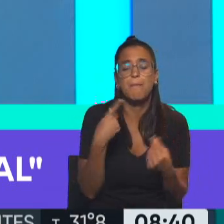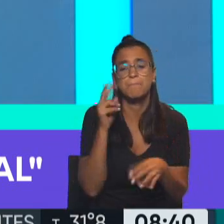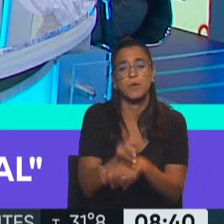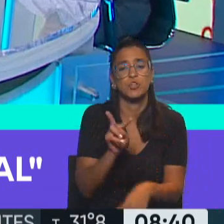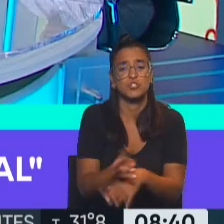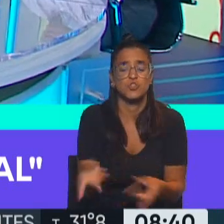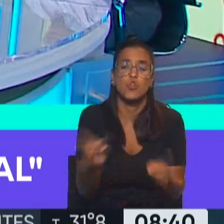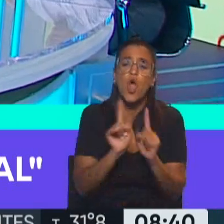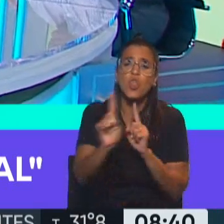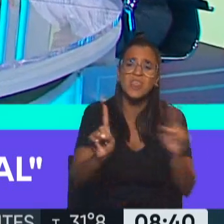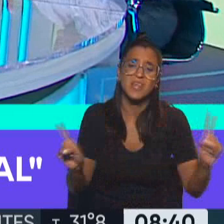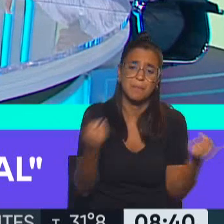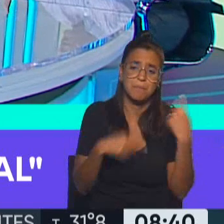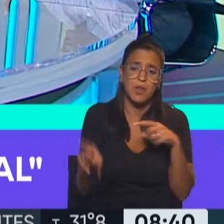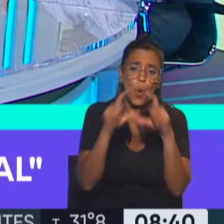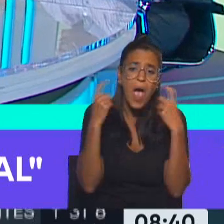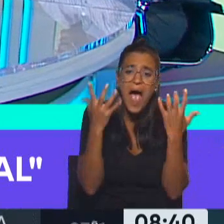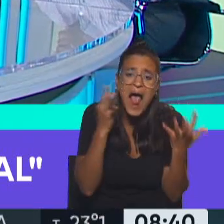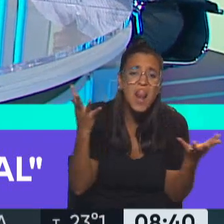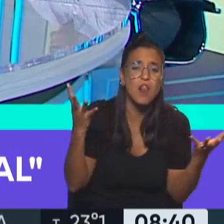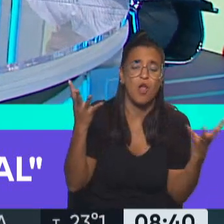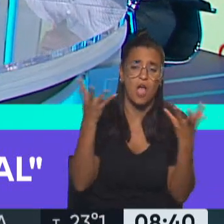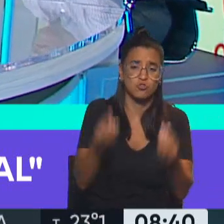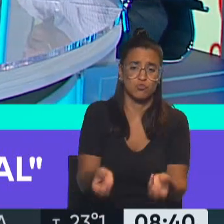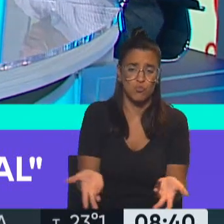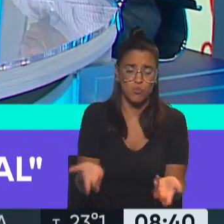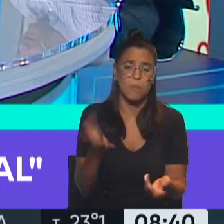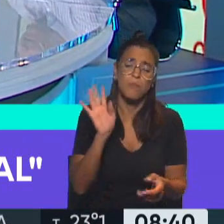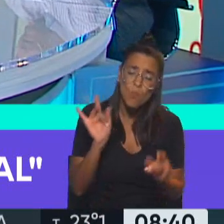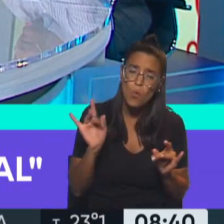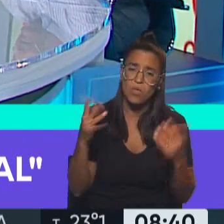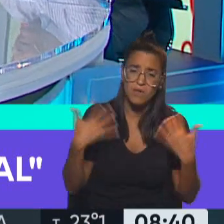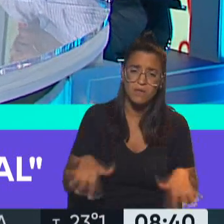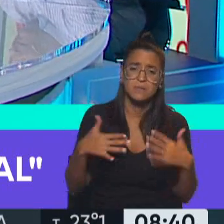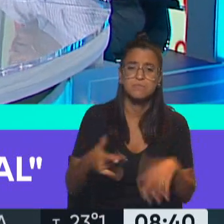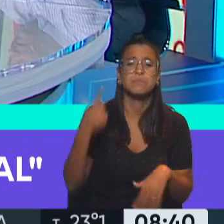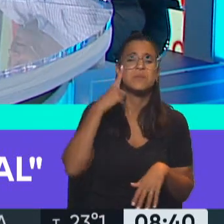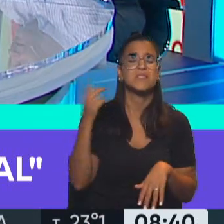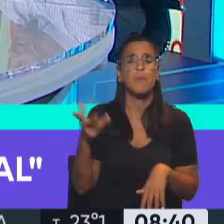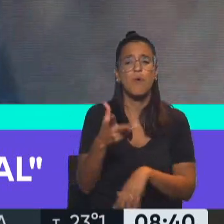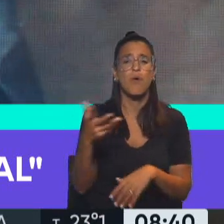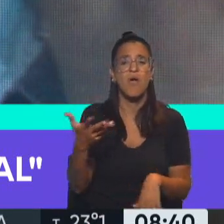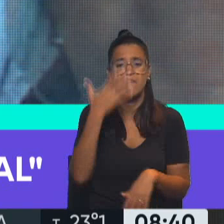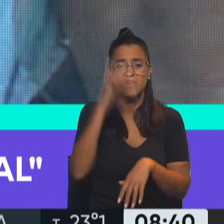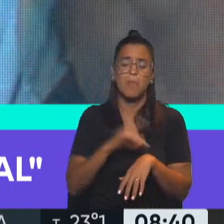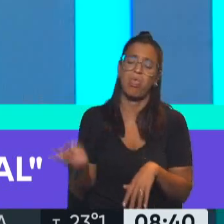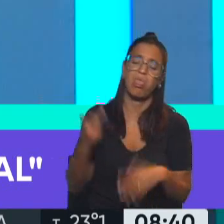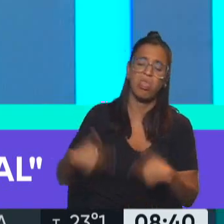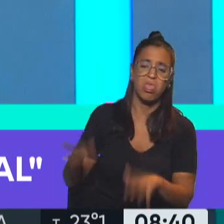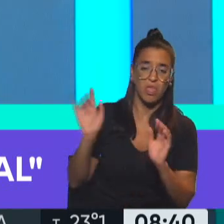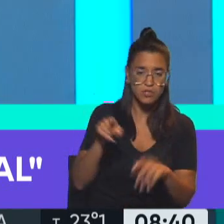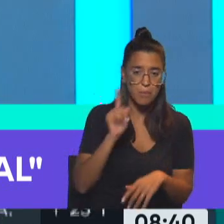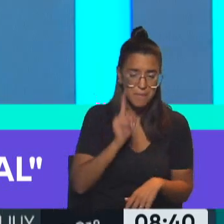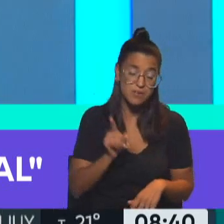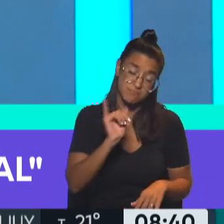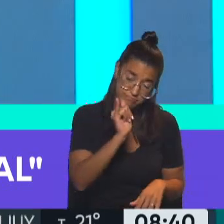protección. No digo de la distancia, pero por lo menos un barbijo va a ayudar ahí. Es muy difícil. El que estamos ninguneando la enfermedad, eso es peligroso. Sí, sí.